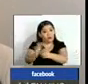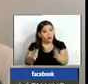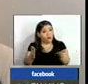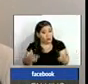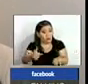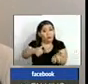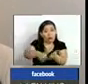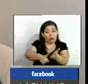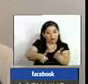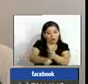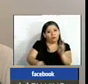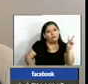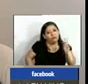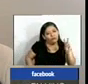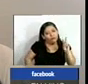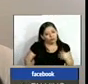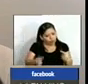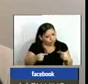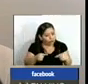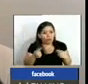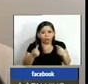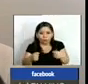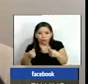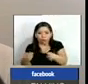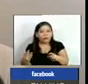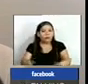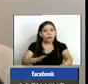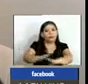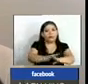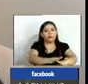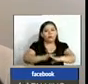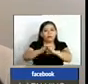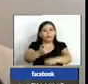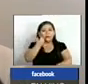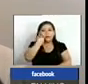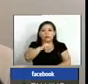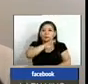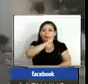alcaldía continúa con los trabajos para la prevención de esta enfermedad.